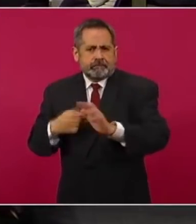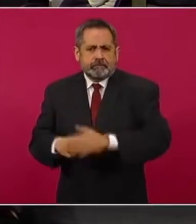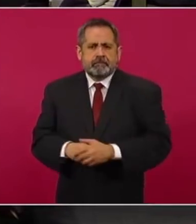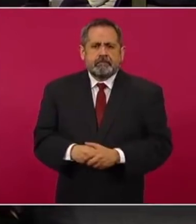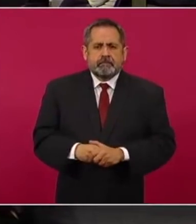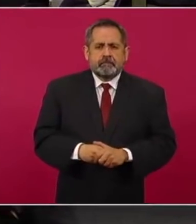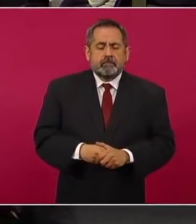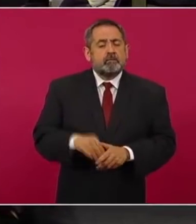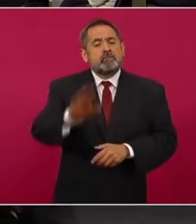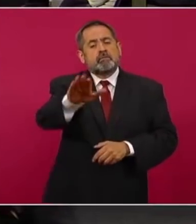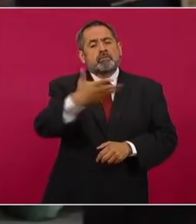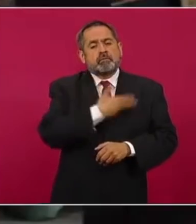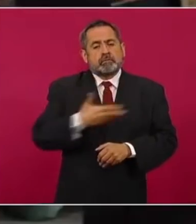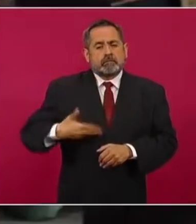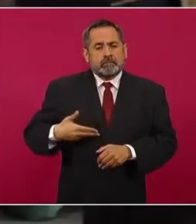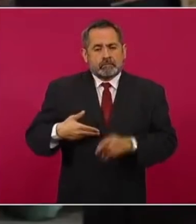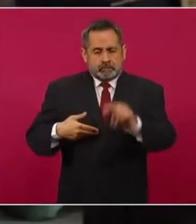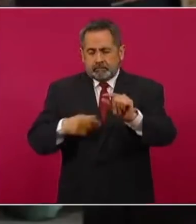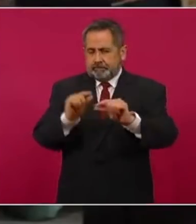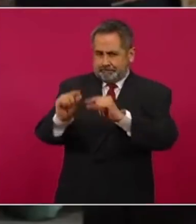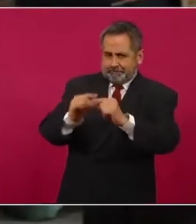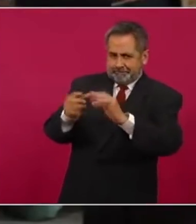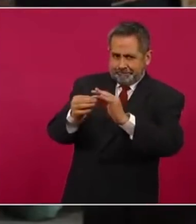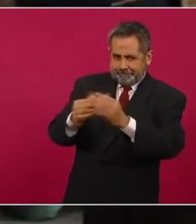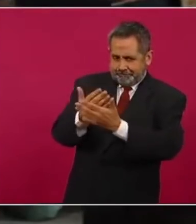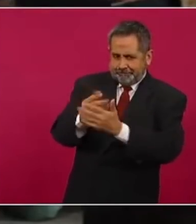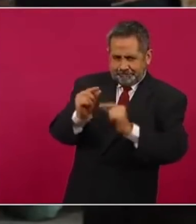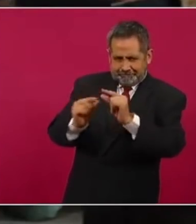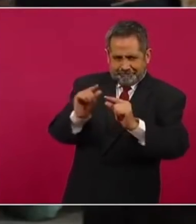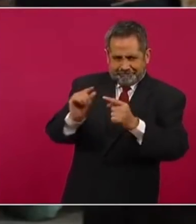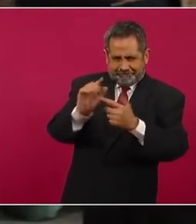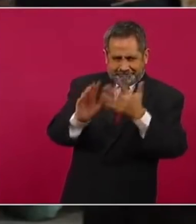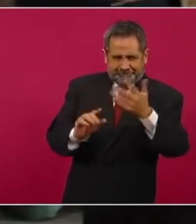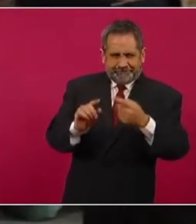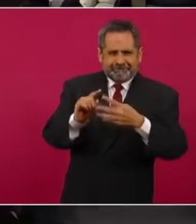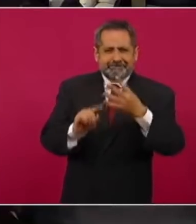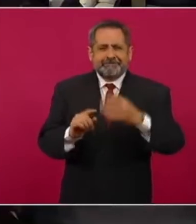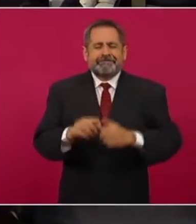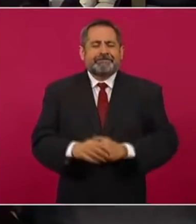Presidente, el senador también decía que… A ver, pero espérate, vamos una por una.